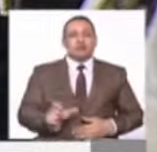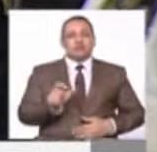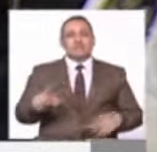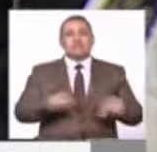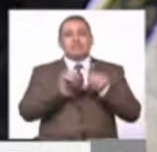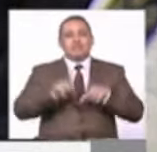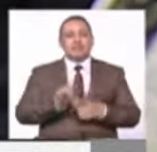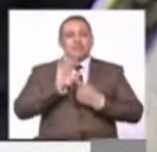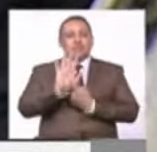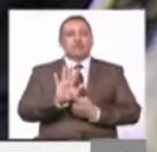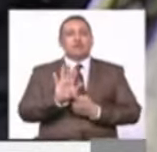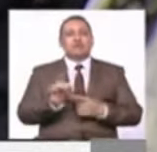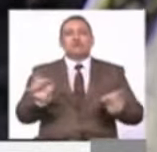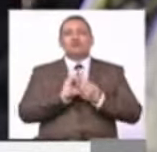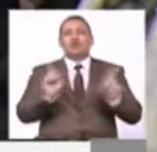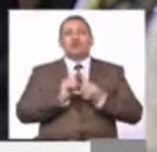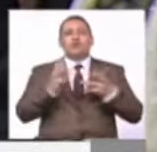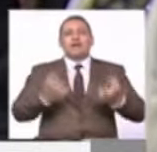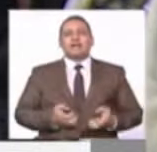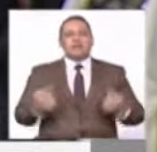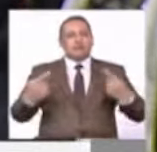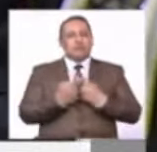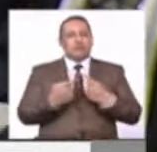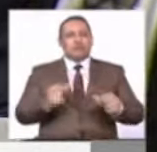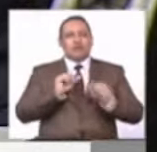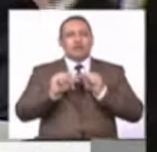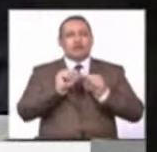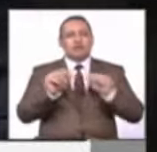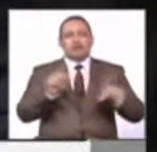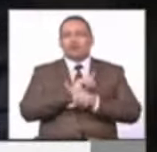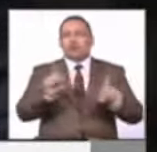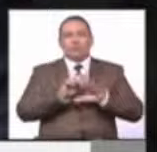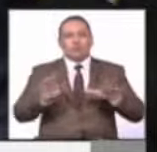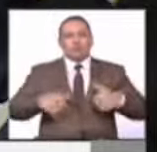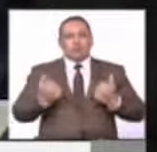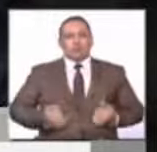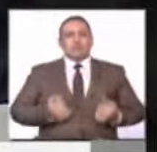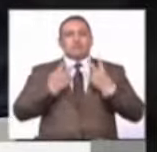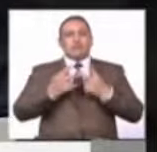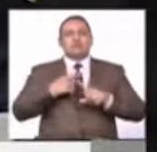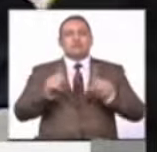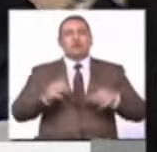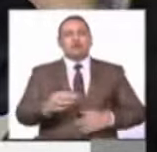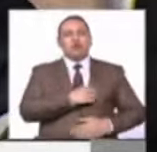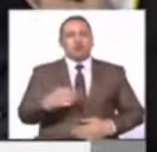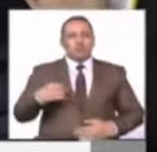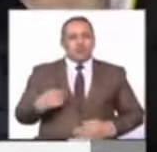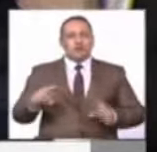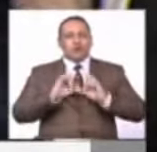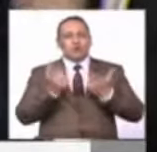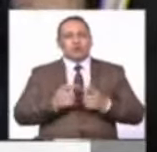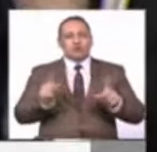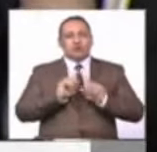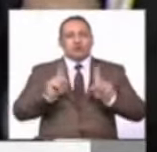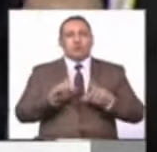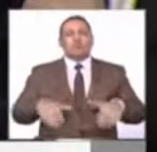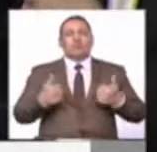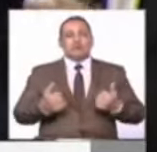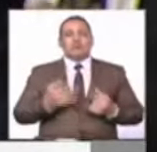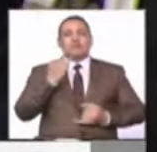demuestra no que ella no ha infringido el artículo porque ella no puede infringir sino que los miembros de la comisión no lo infringieron